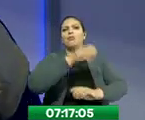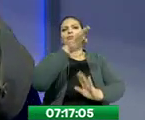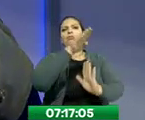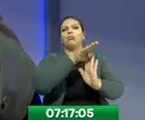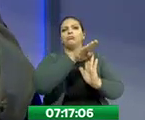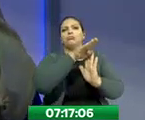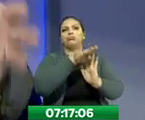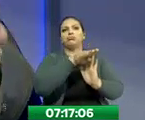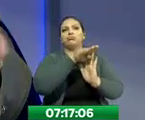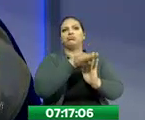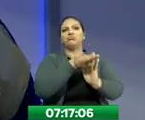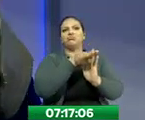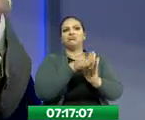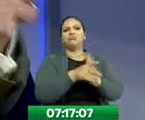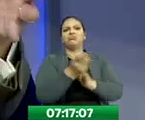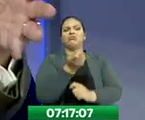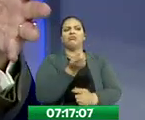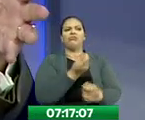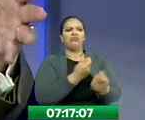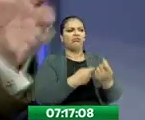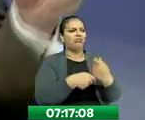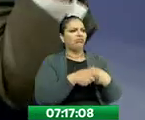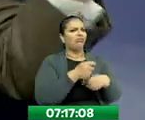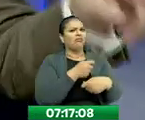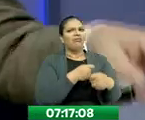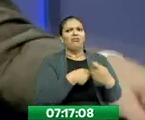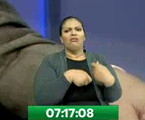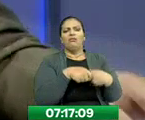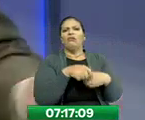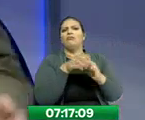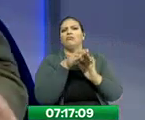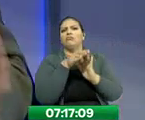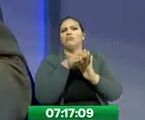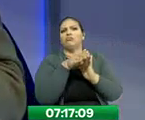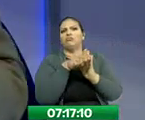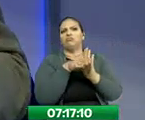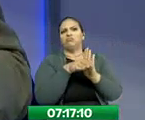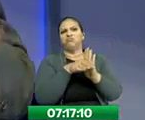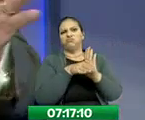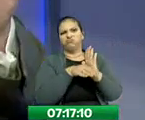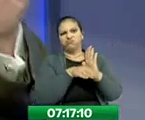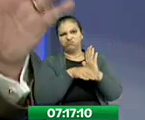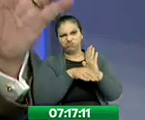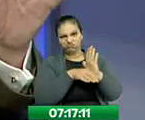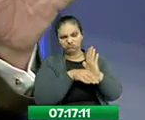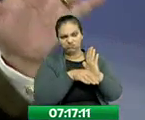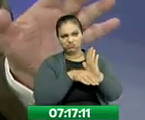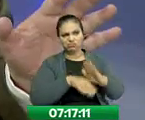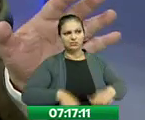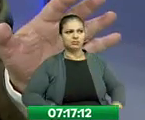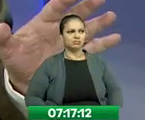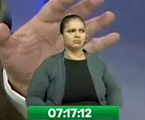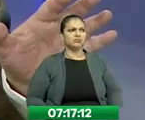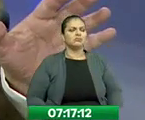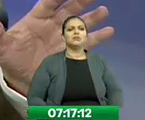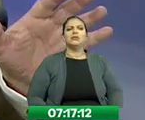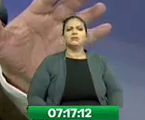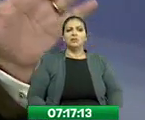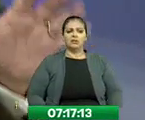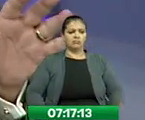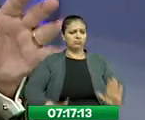baja pequeña, es una baja a la mitad. Esta es una manera de decir, mira, estamos cumpliendo con la ley,